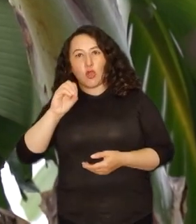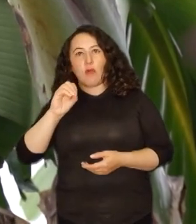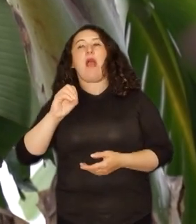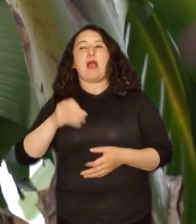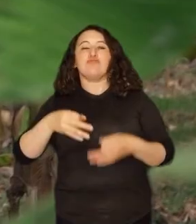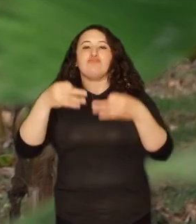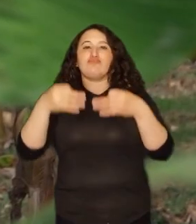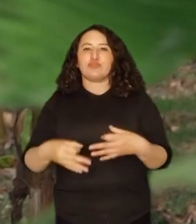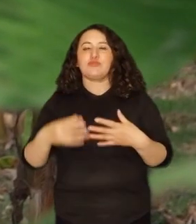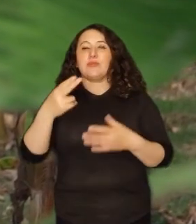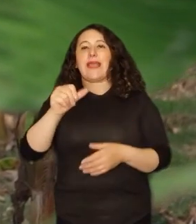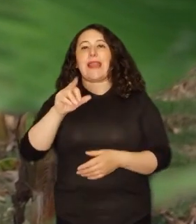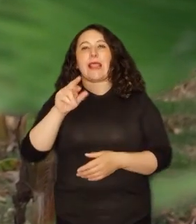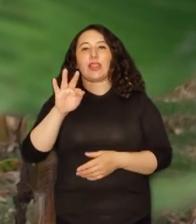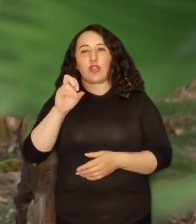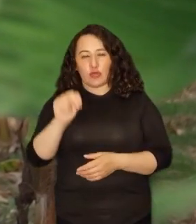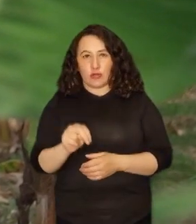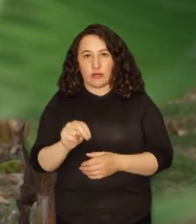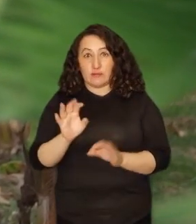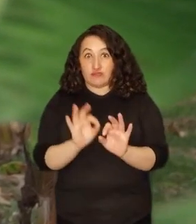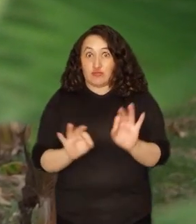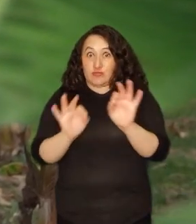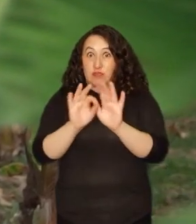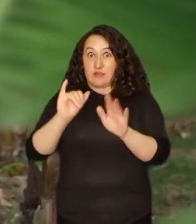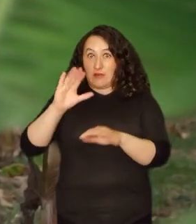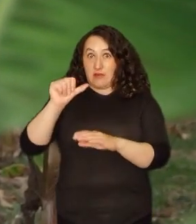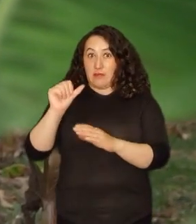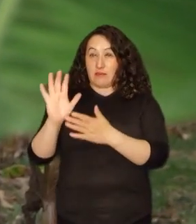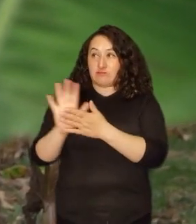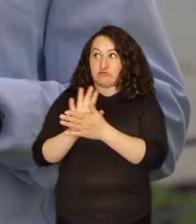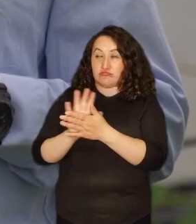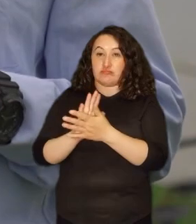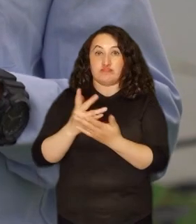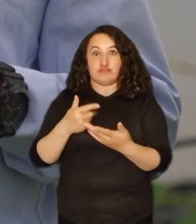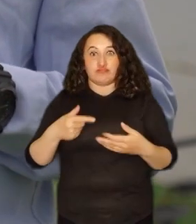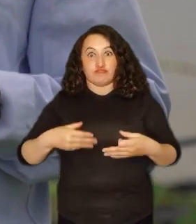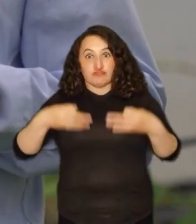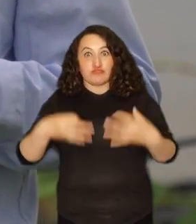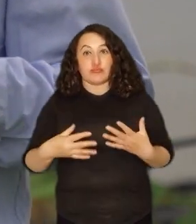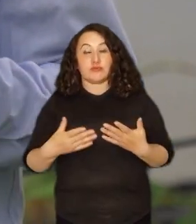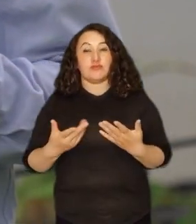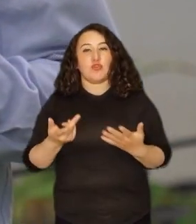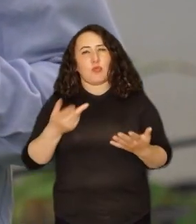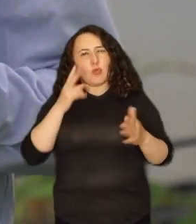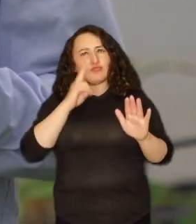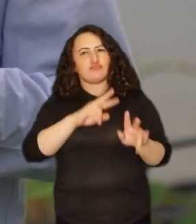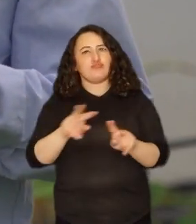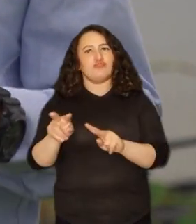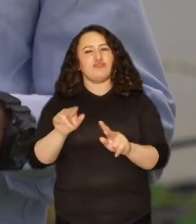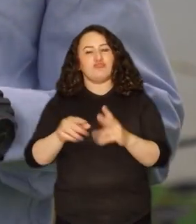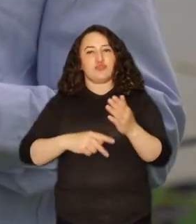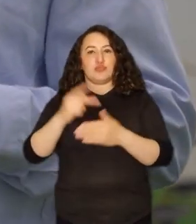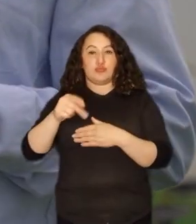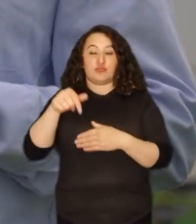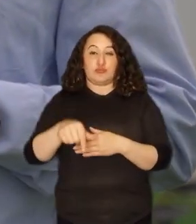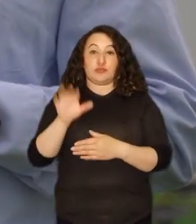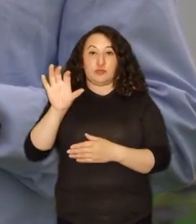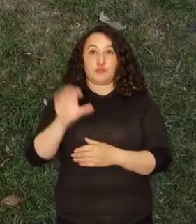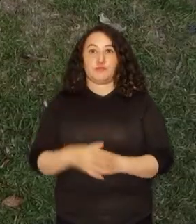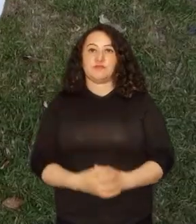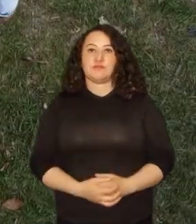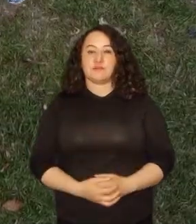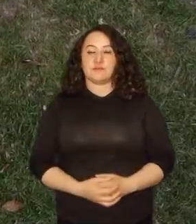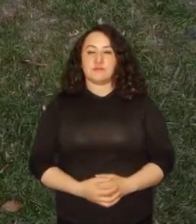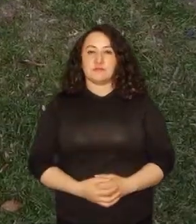estoy garantizando a usted que es Dominico Artón. Yo creo que esa es la parte importante del ICA que nos está dando y dando a visualizar el proyecto que tenemos en la